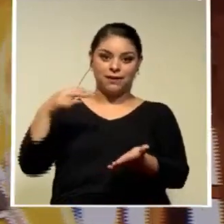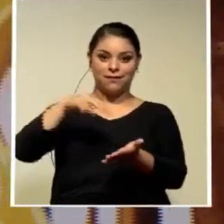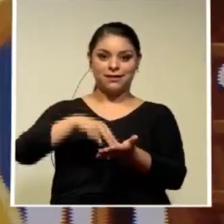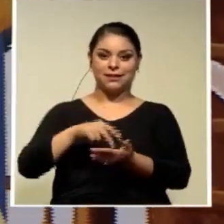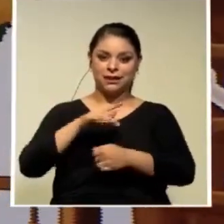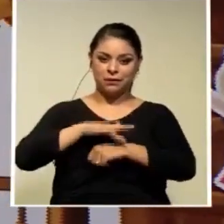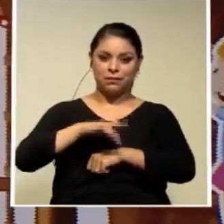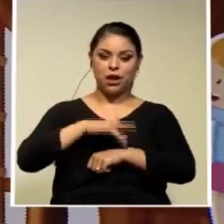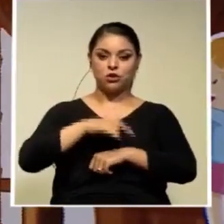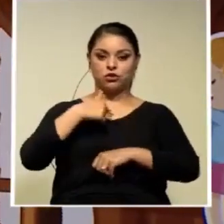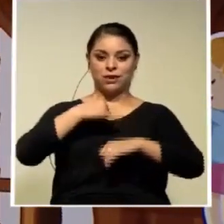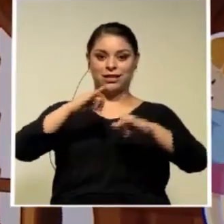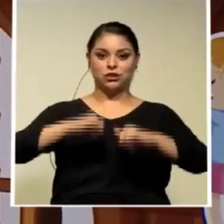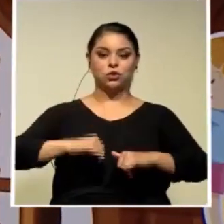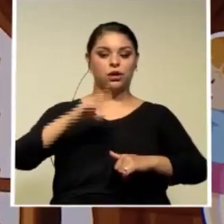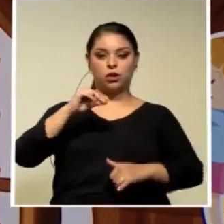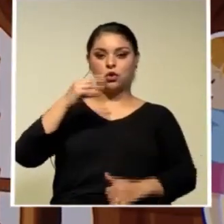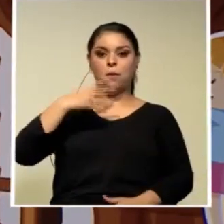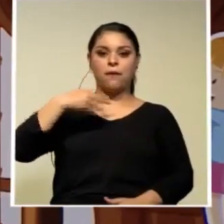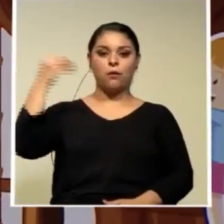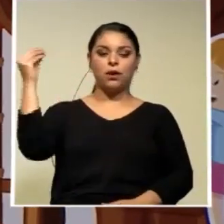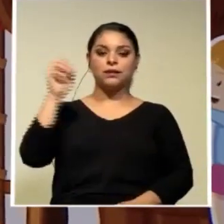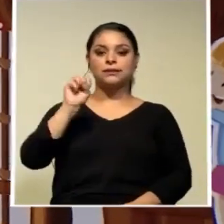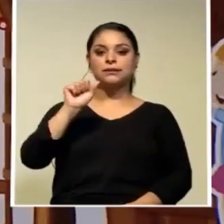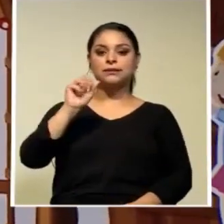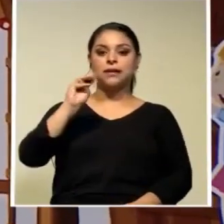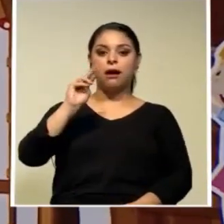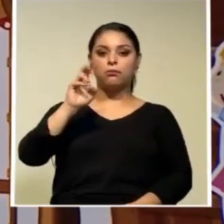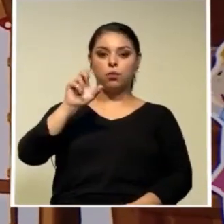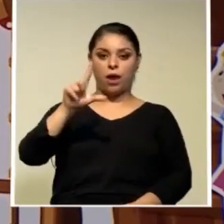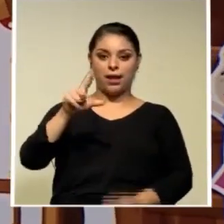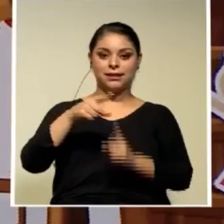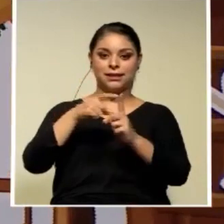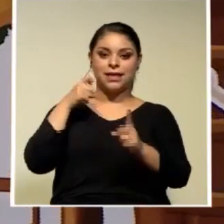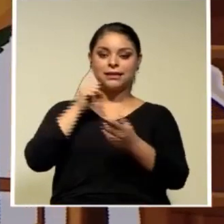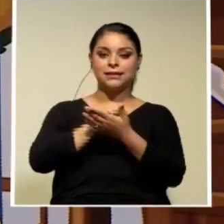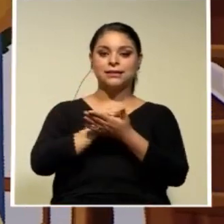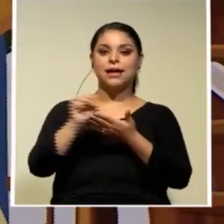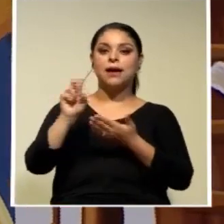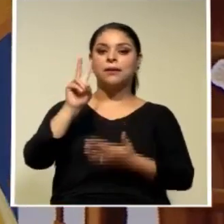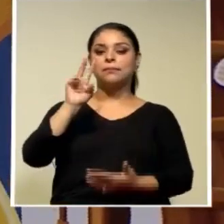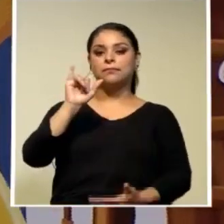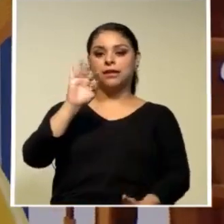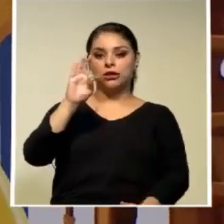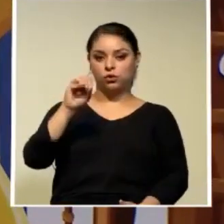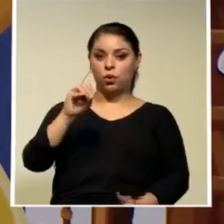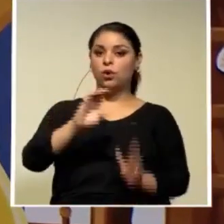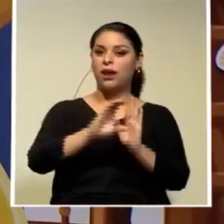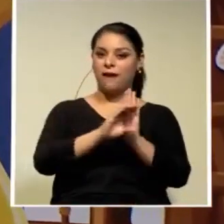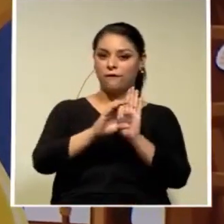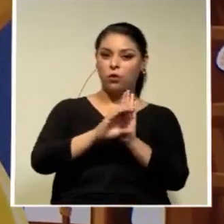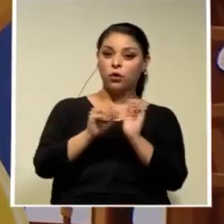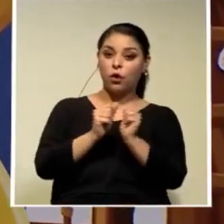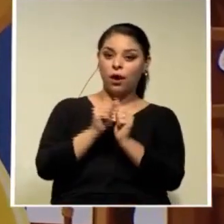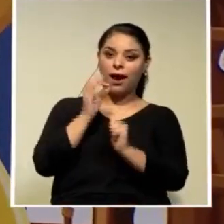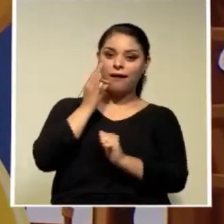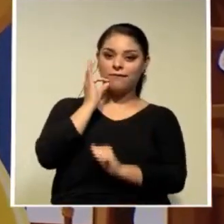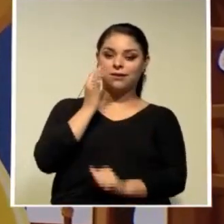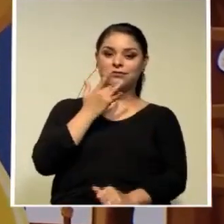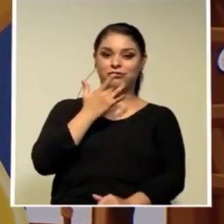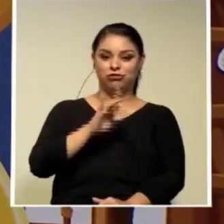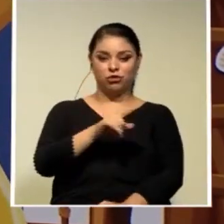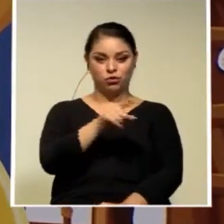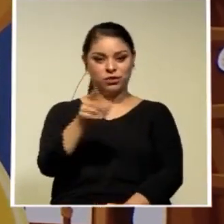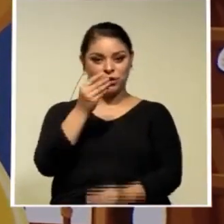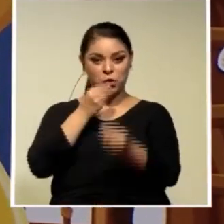no me voy. Samuel desde San Vito. Ahí está, que nos pusieron como una imagen de una tacita de café. Ahí están desayunando. ¡Qué delicia! Coman siempre muy,